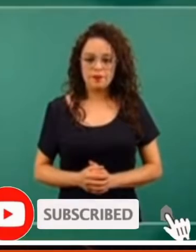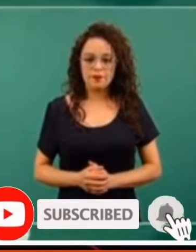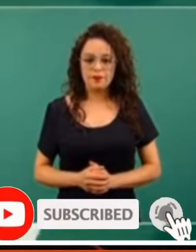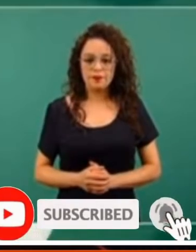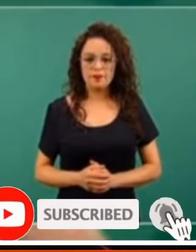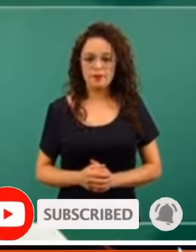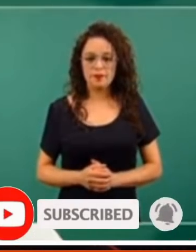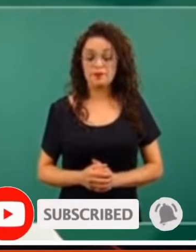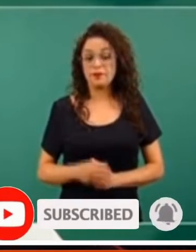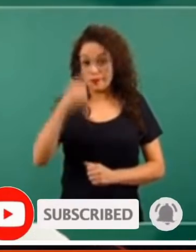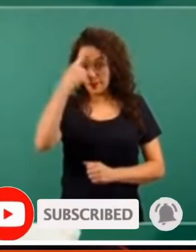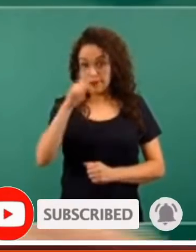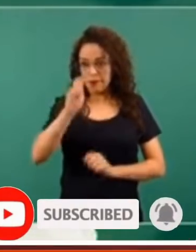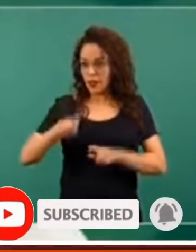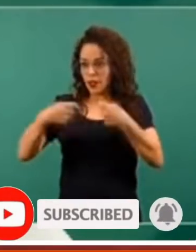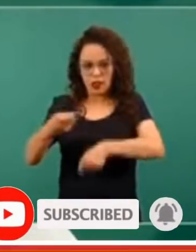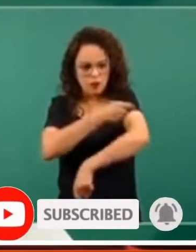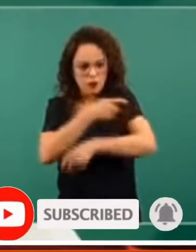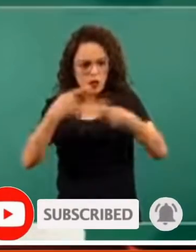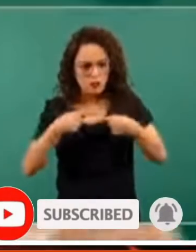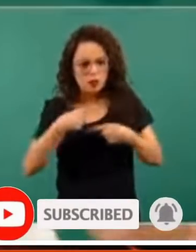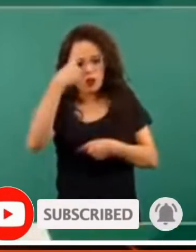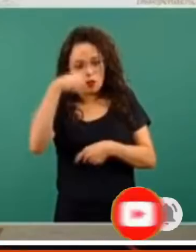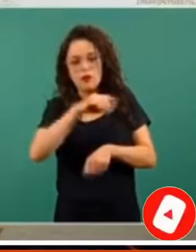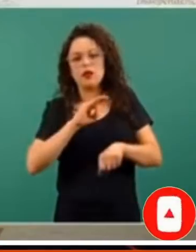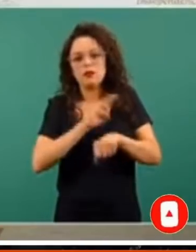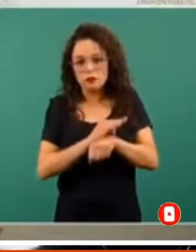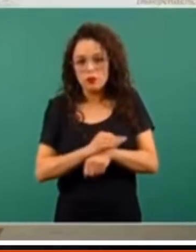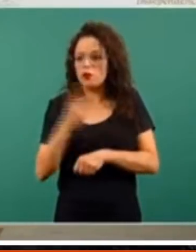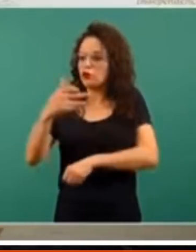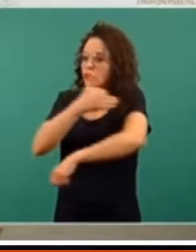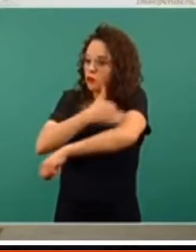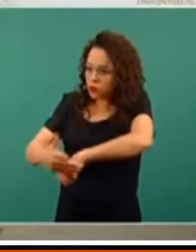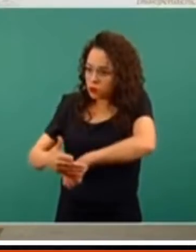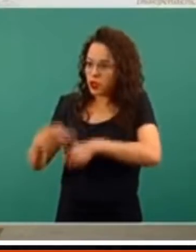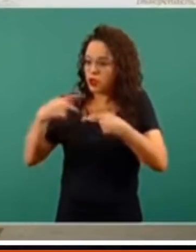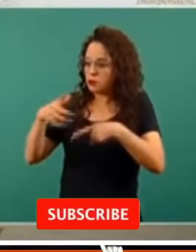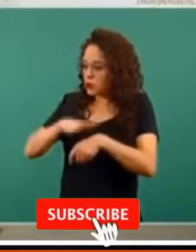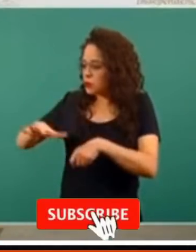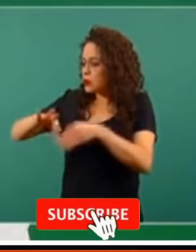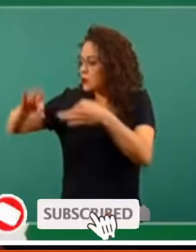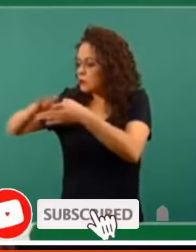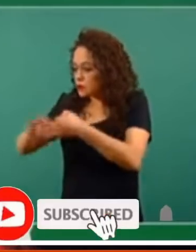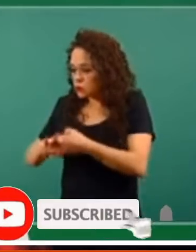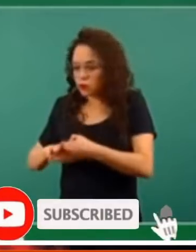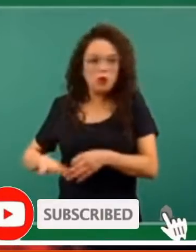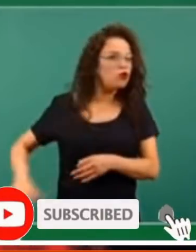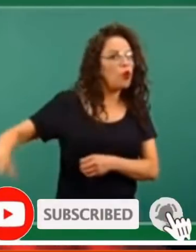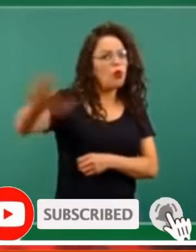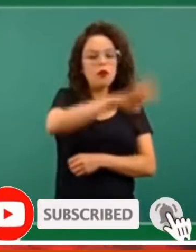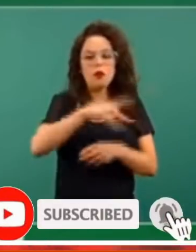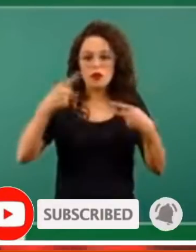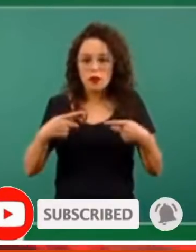vacunada, a su familia, a su entorno y a la sociedad en su conjunto, hemos considerado desde el inicio, y es parte de